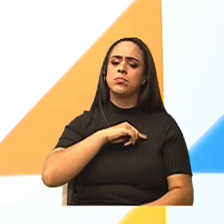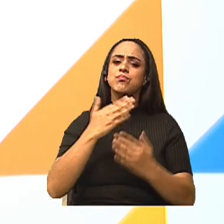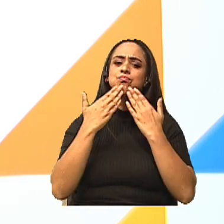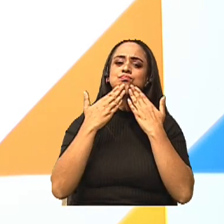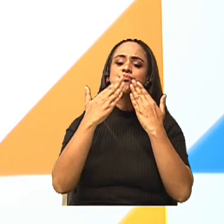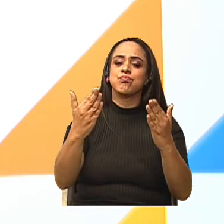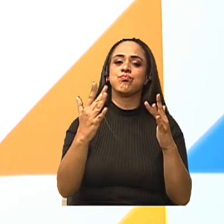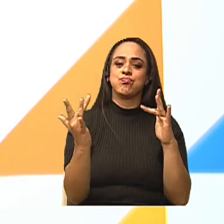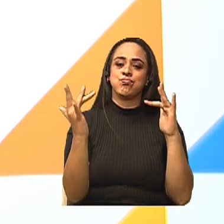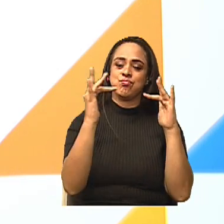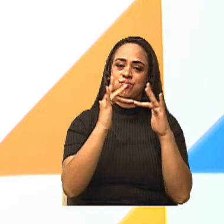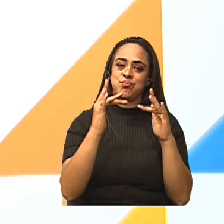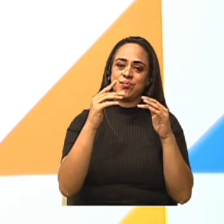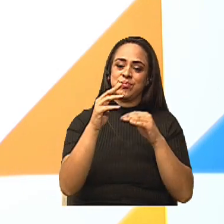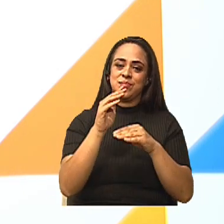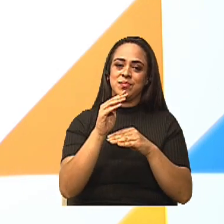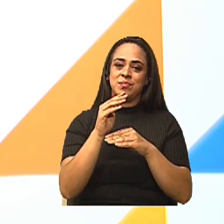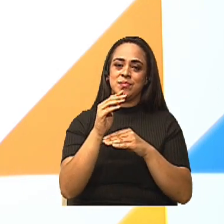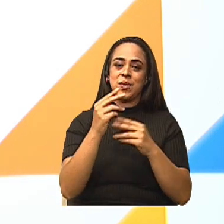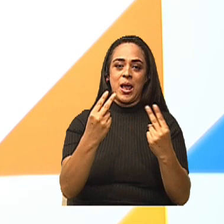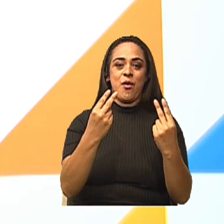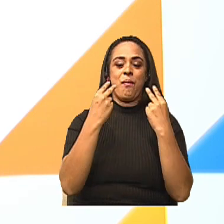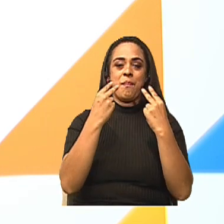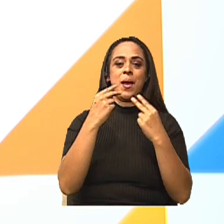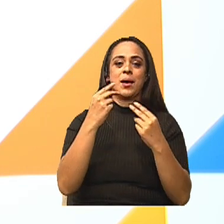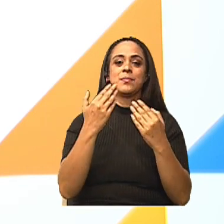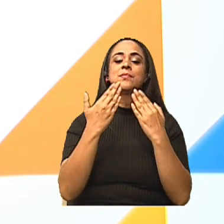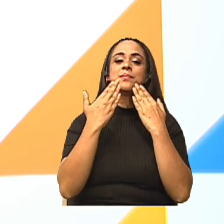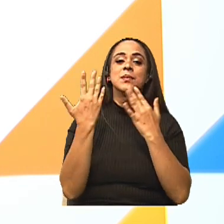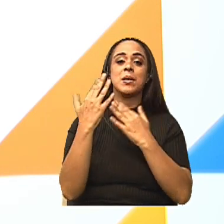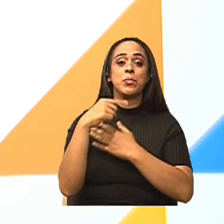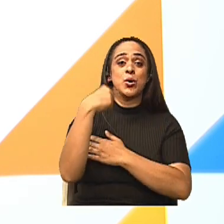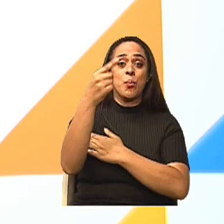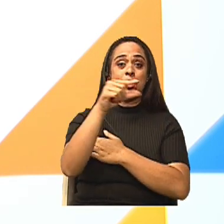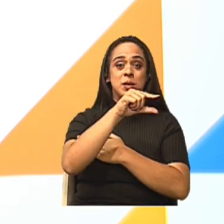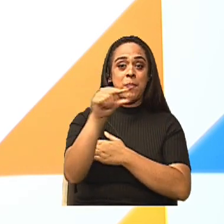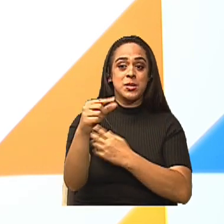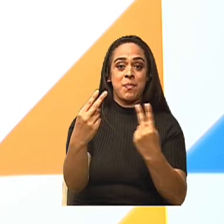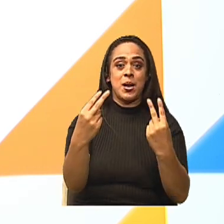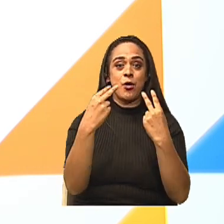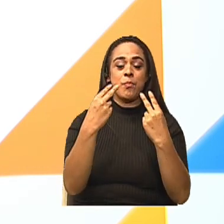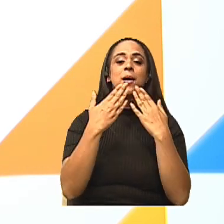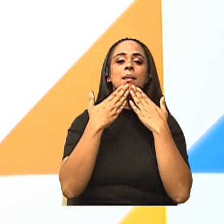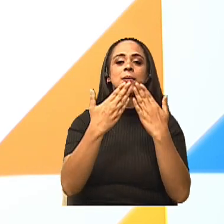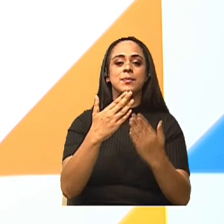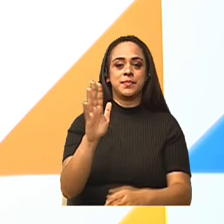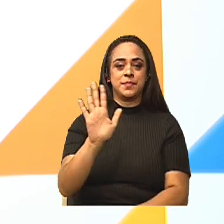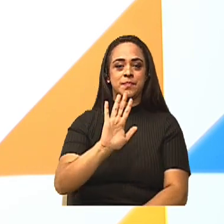y esperemos que la próxima semana estén por acá también. Muchas gracias. Hasta luego.